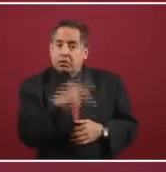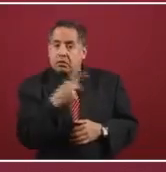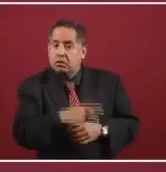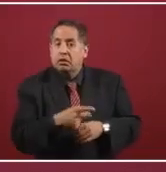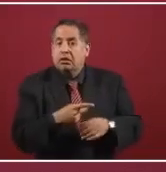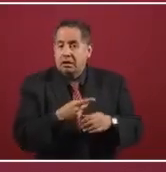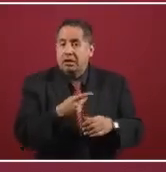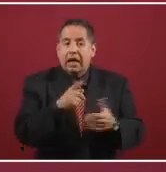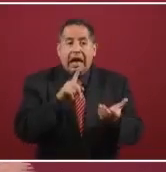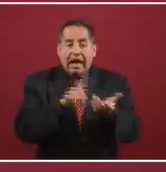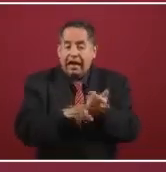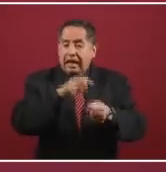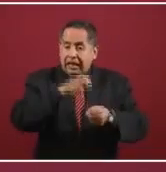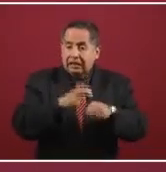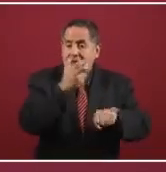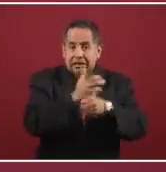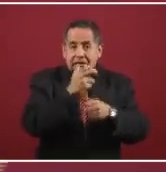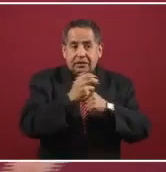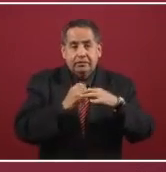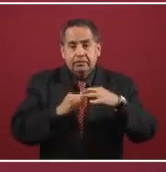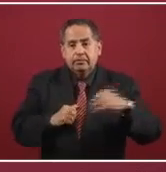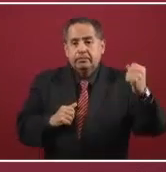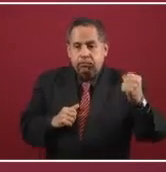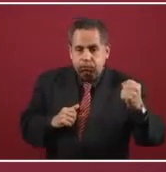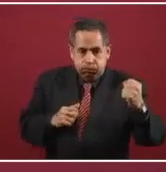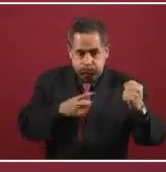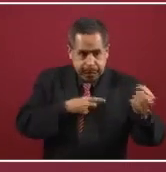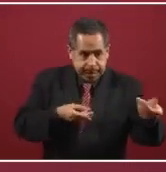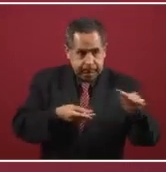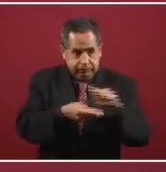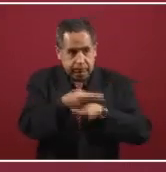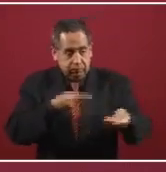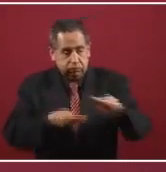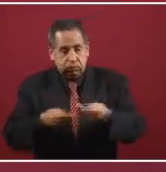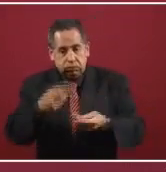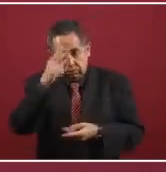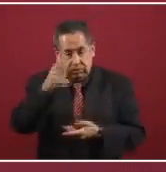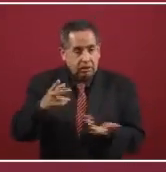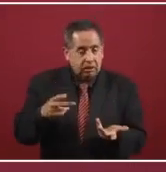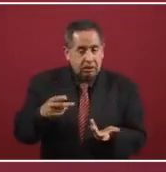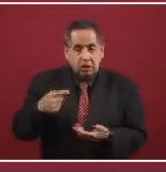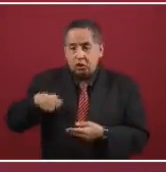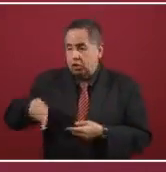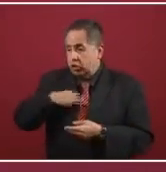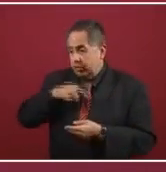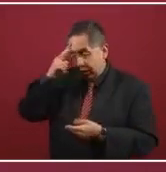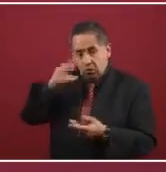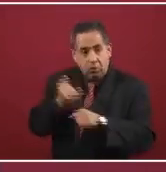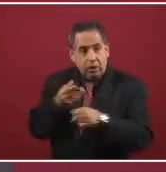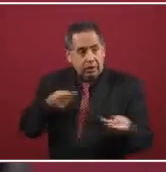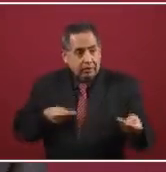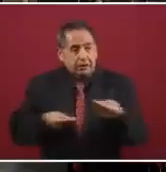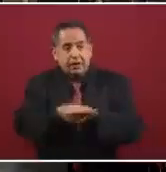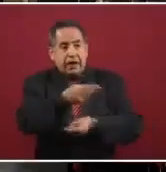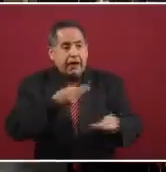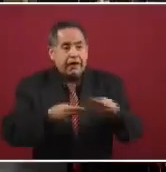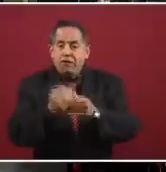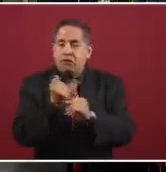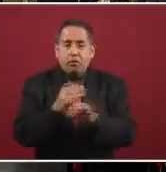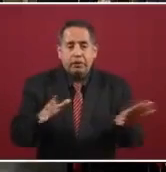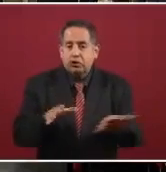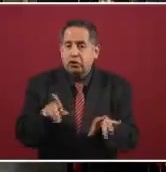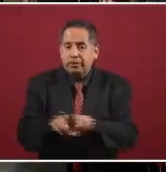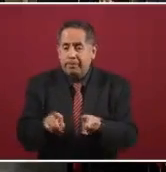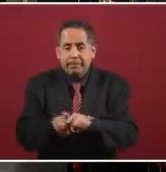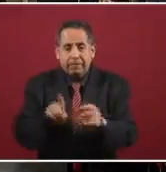áreas que Estados Unidos tendría y que debería compartir con México, igualmente que nosotros tendríamos que compartir con ellos información también